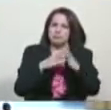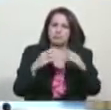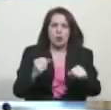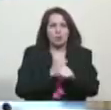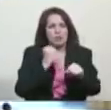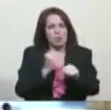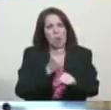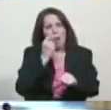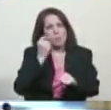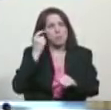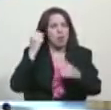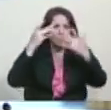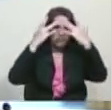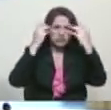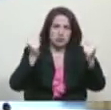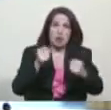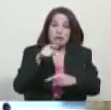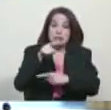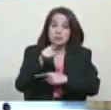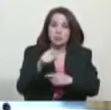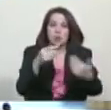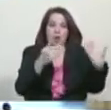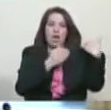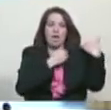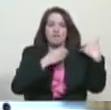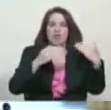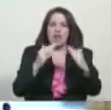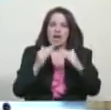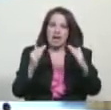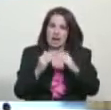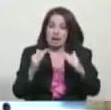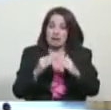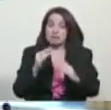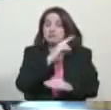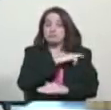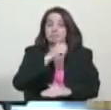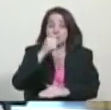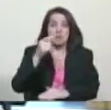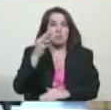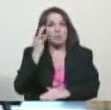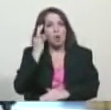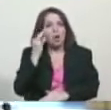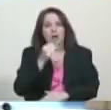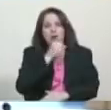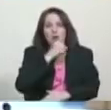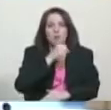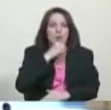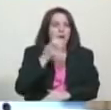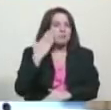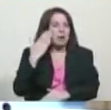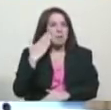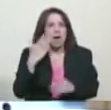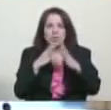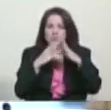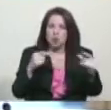trabajadora, profesional. Eres tú, jefa de hogar, mujer madre, mujer abuela. Eres tú